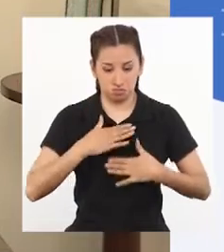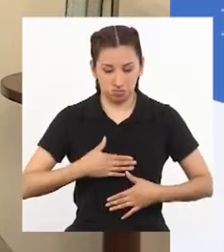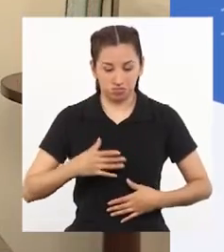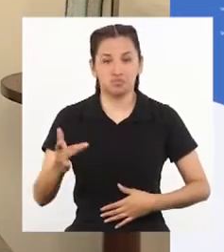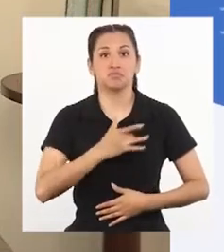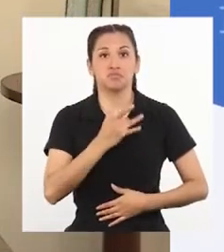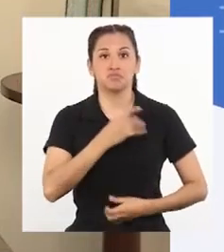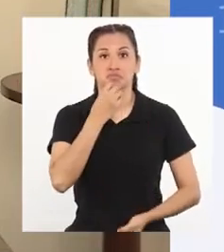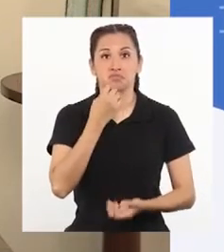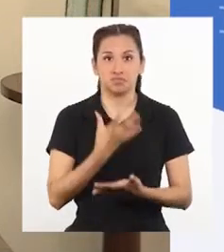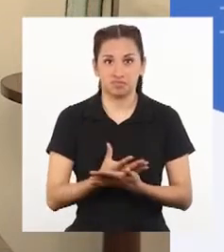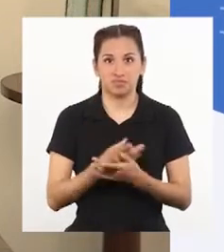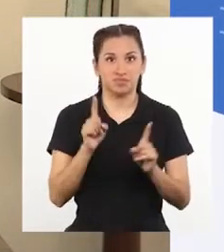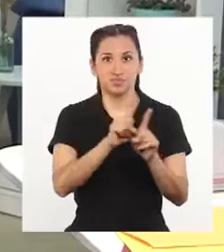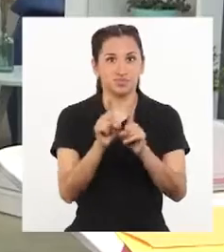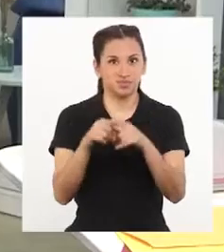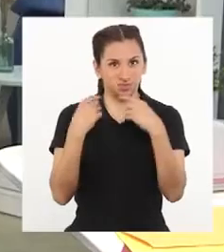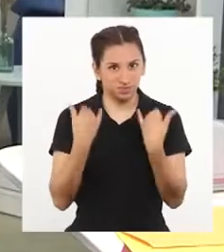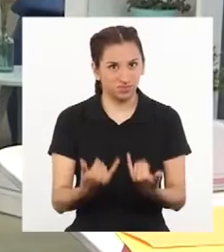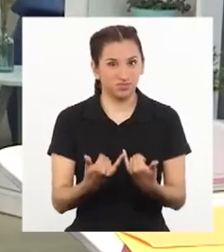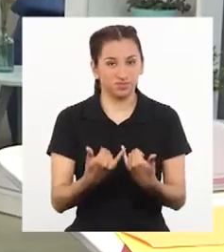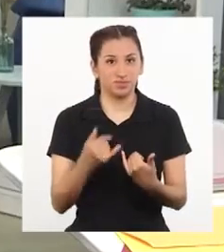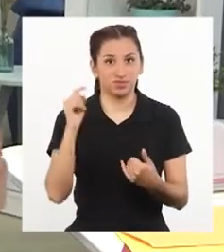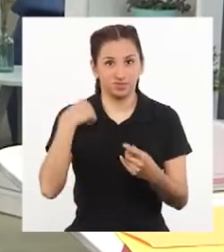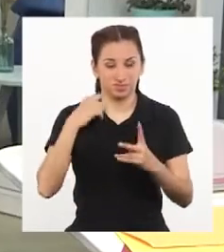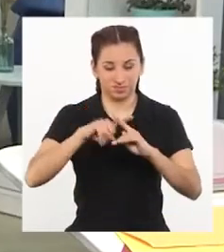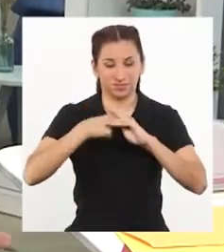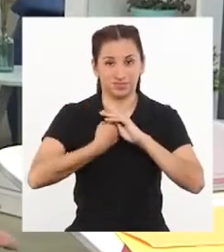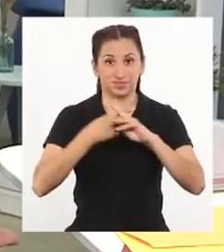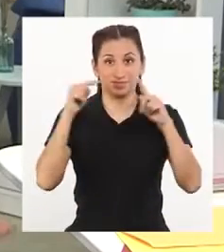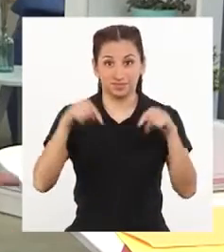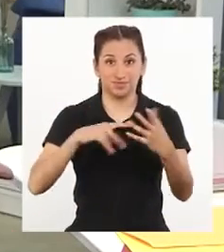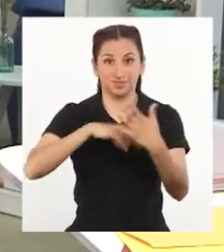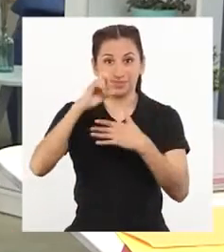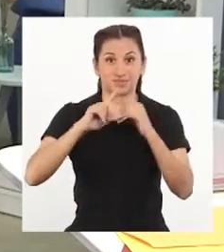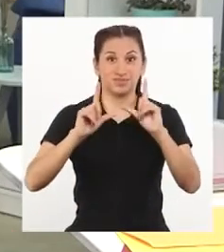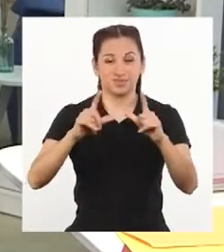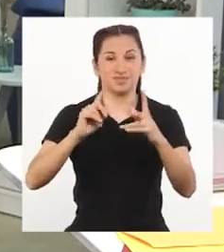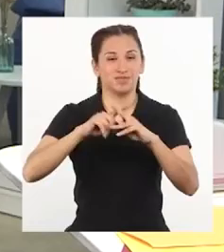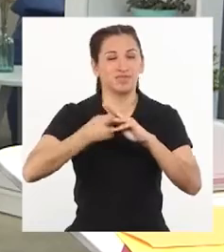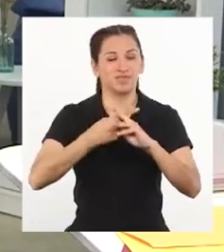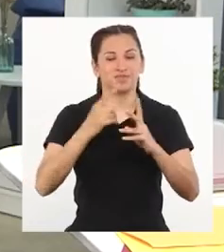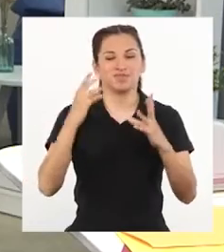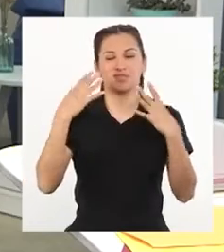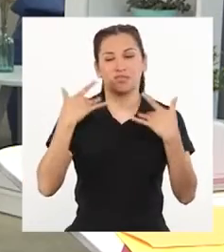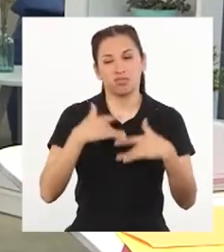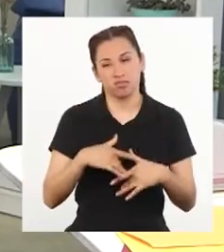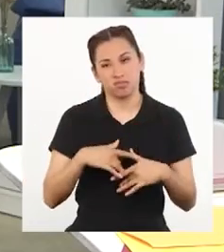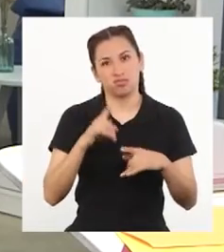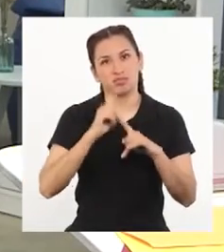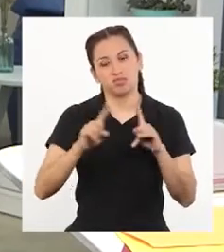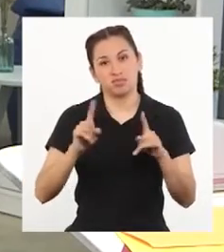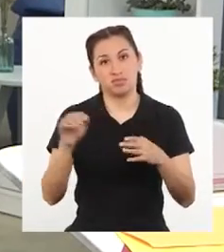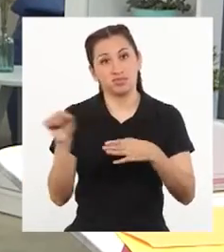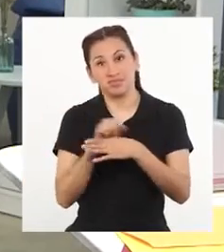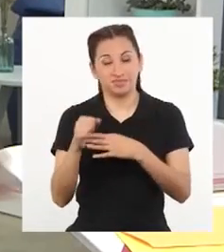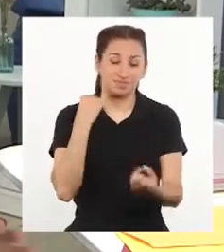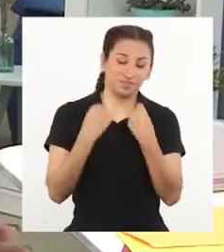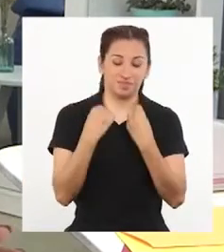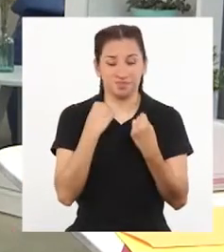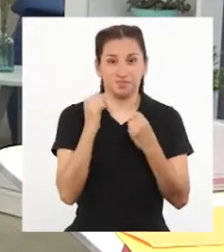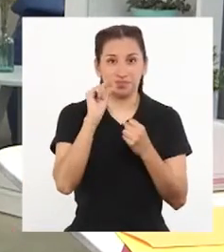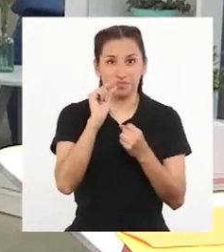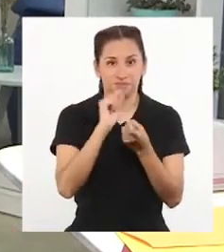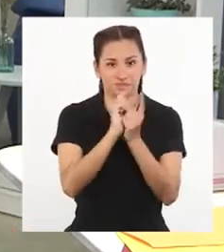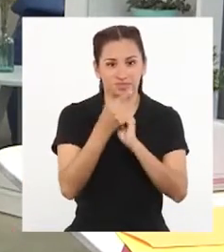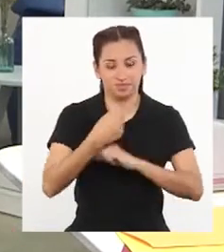se siente bien consigo mismo. Como hoy, que inicié este programa con cierto malestar anímico, pero solo con